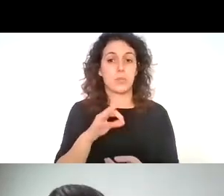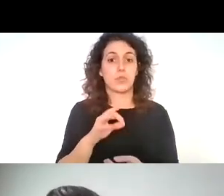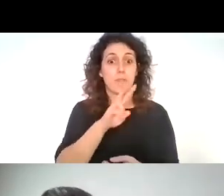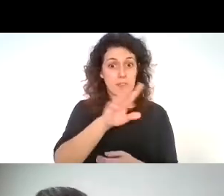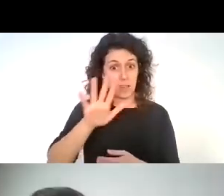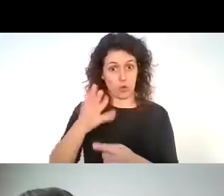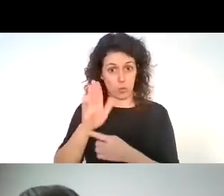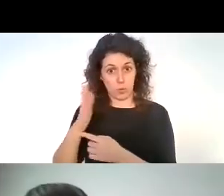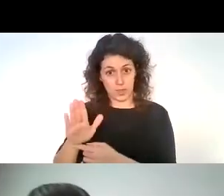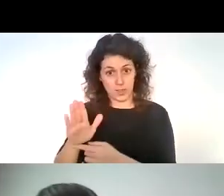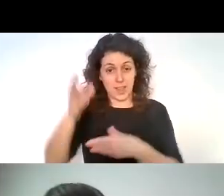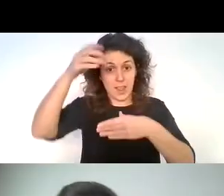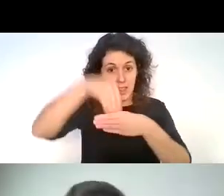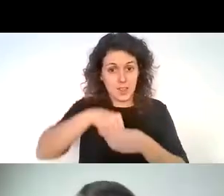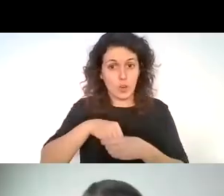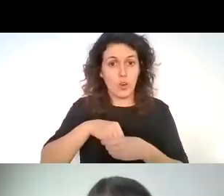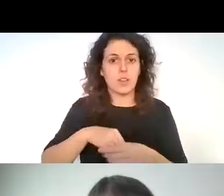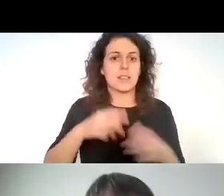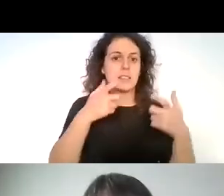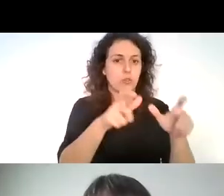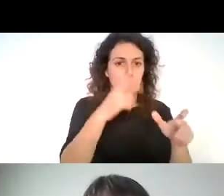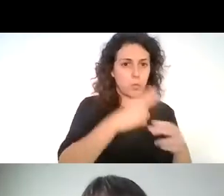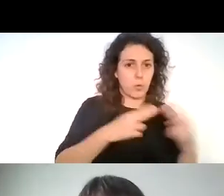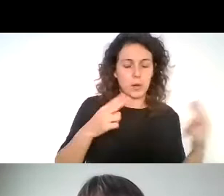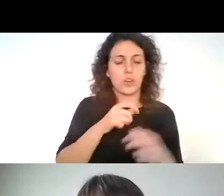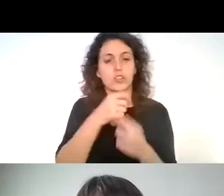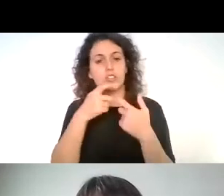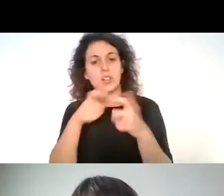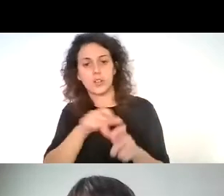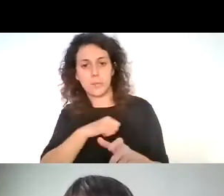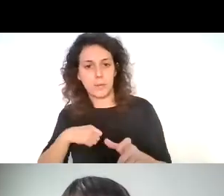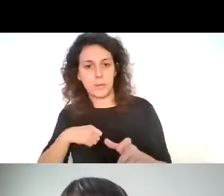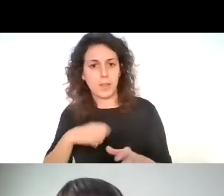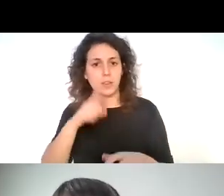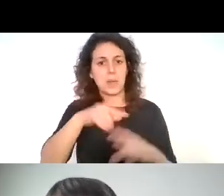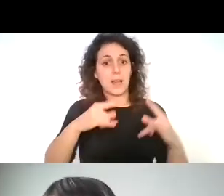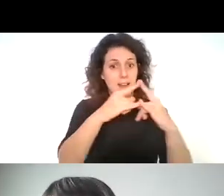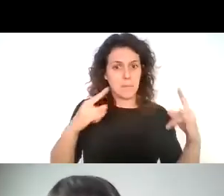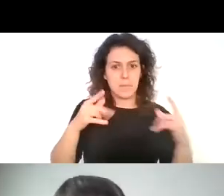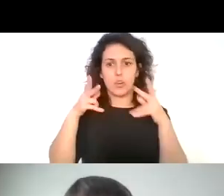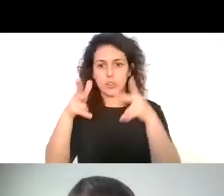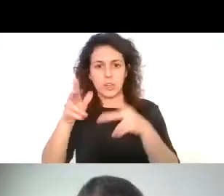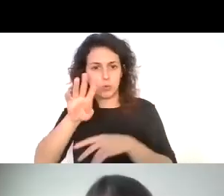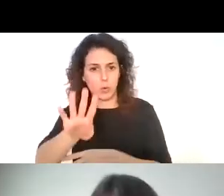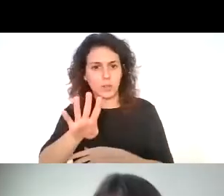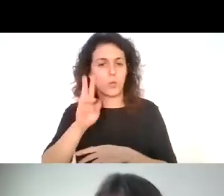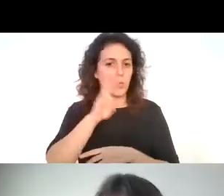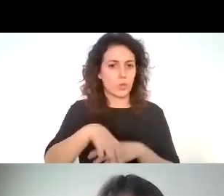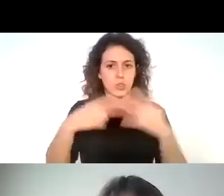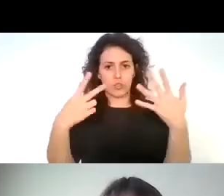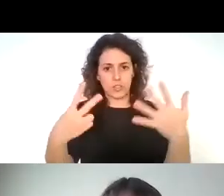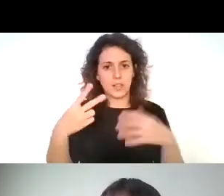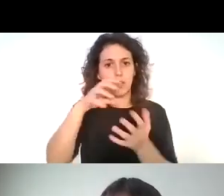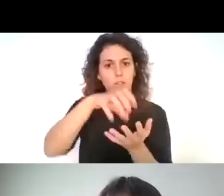propuestas tenemos, como comentábamos, sector público, sector privado. Tenemos un camping, 4 hoteles, 7 museos, 7 oficinas de